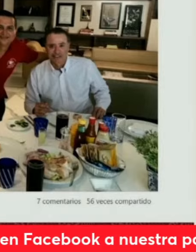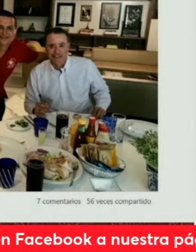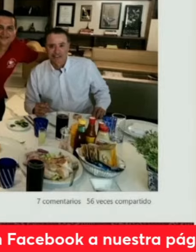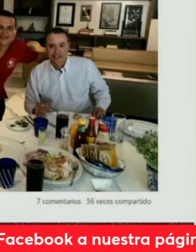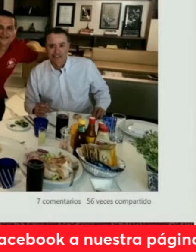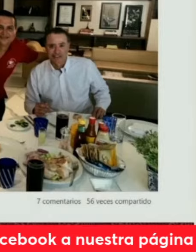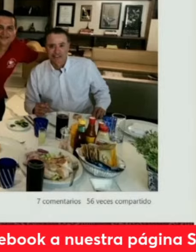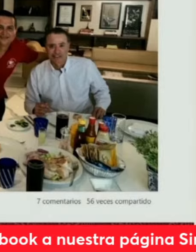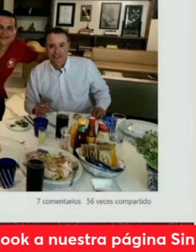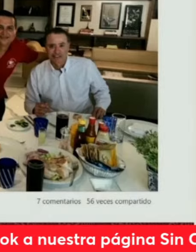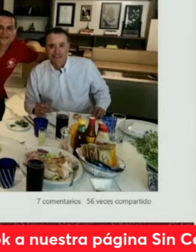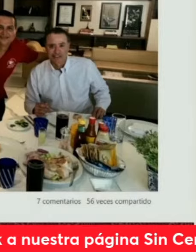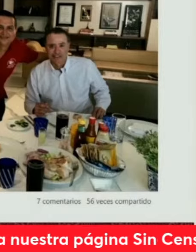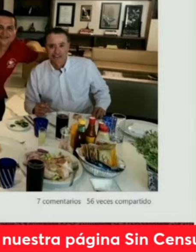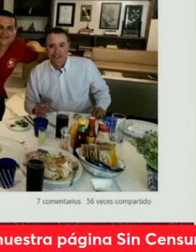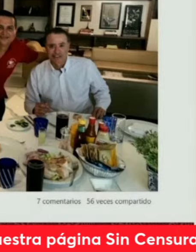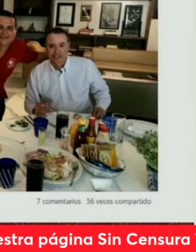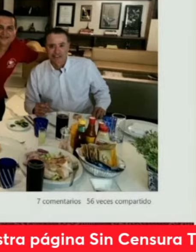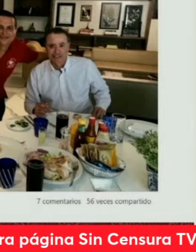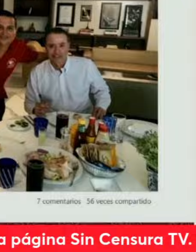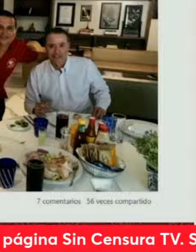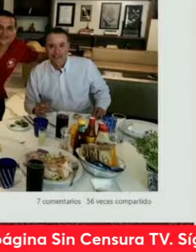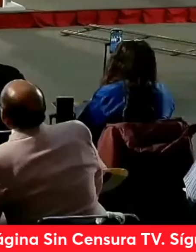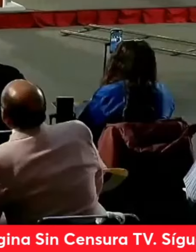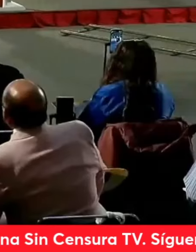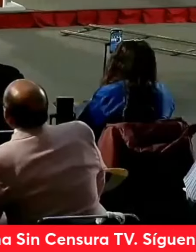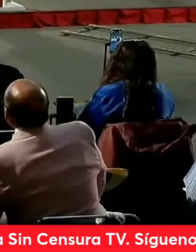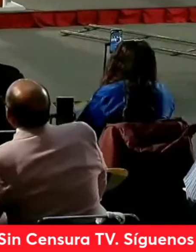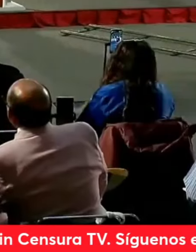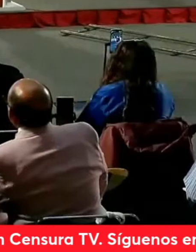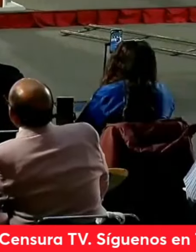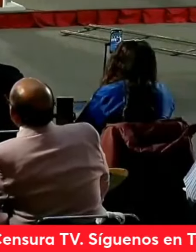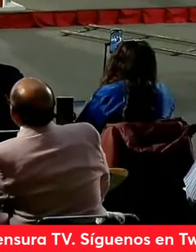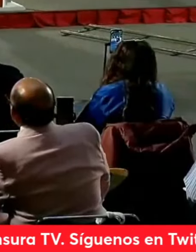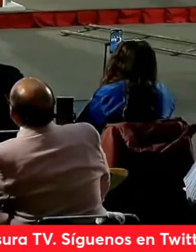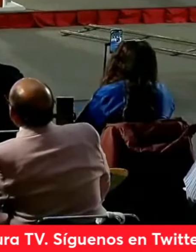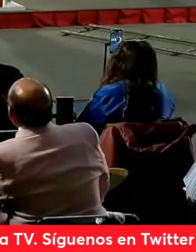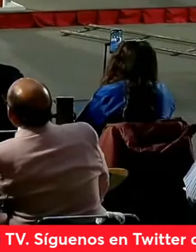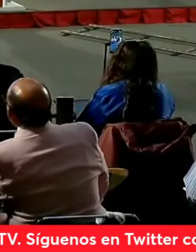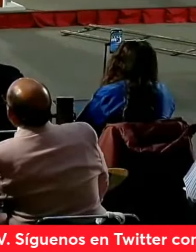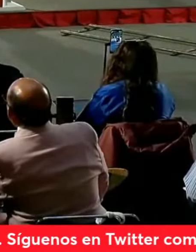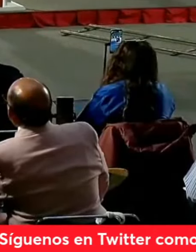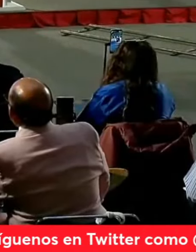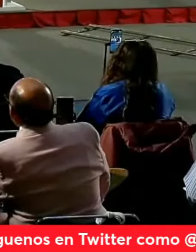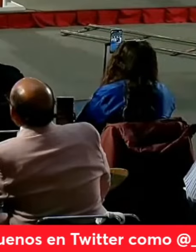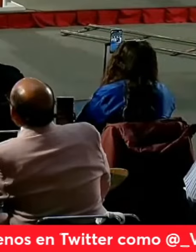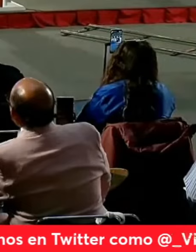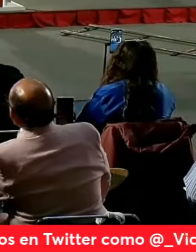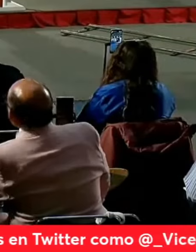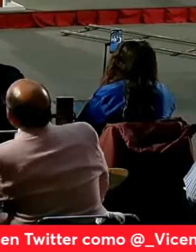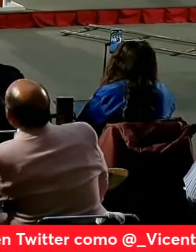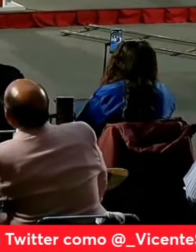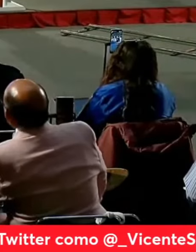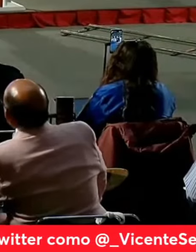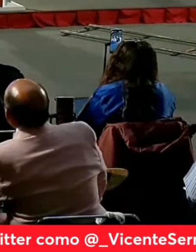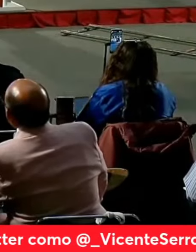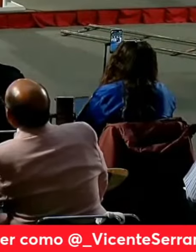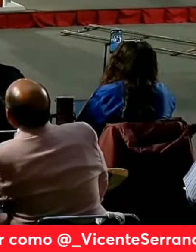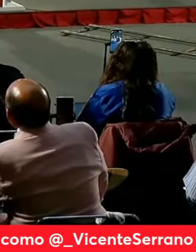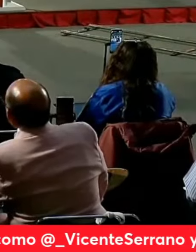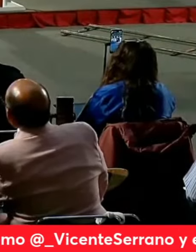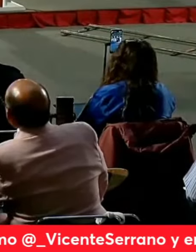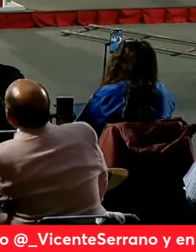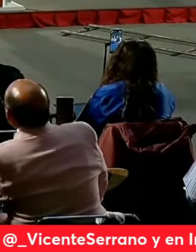y una anterior vendría la otra, ahí está, miren nada más, qué cosa. Pero esta no fue la única